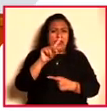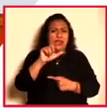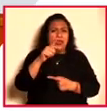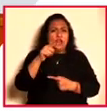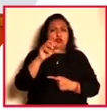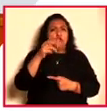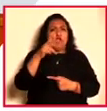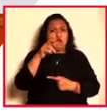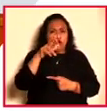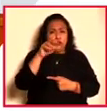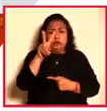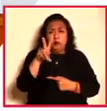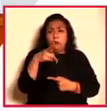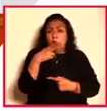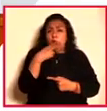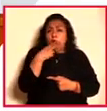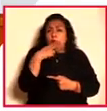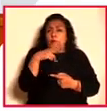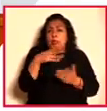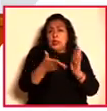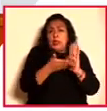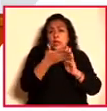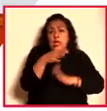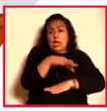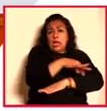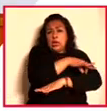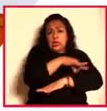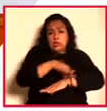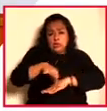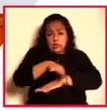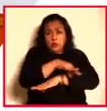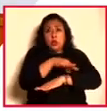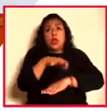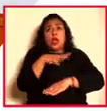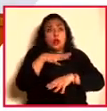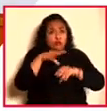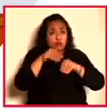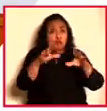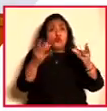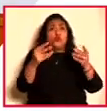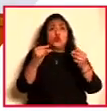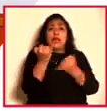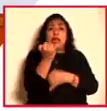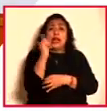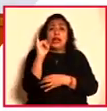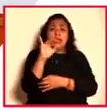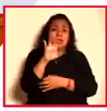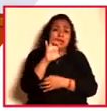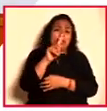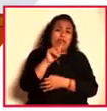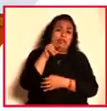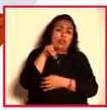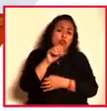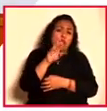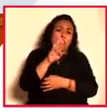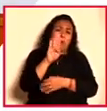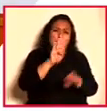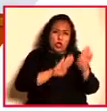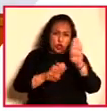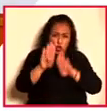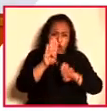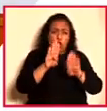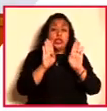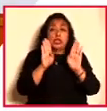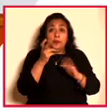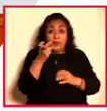Es una joya arquitectónica. Se está difundiendo mucho un jardín etnobiológico, ahí hablo en el libro también, de ese